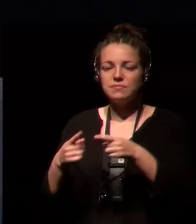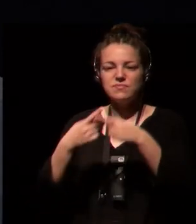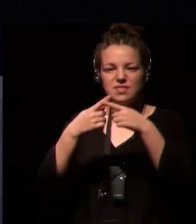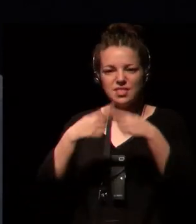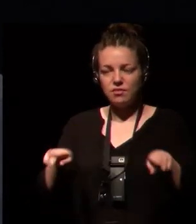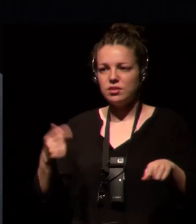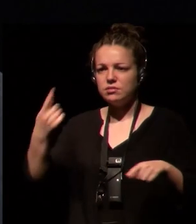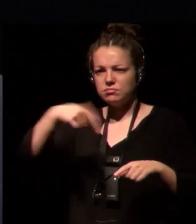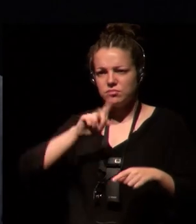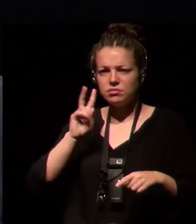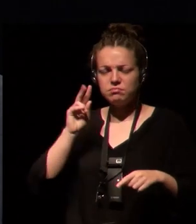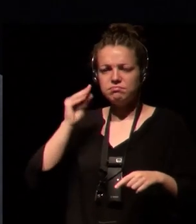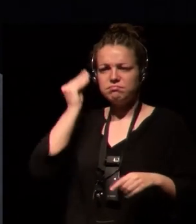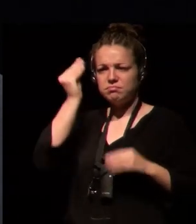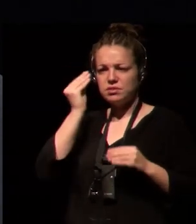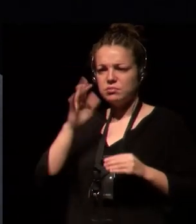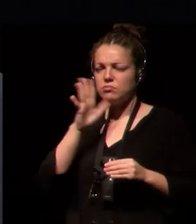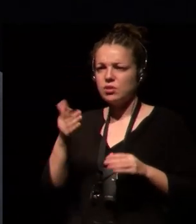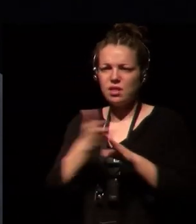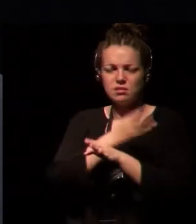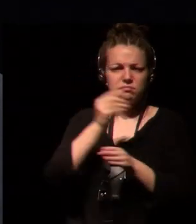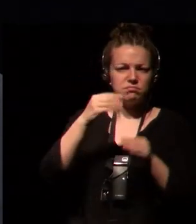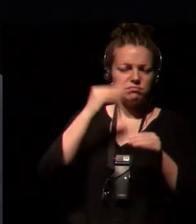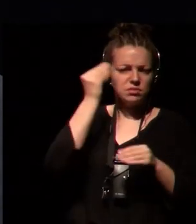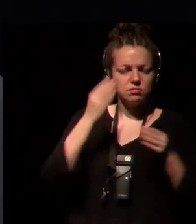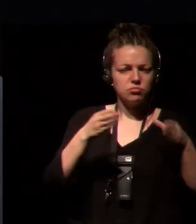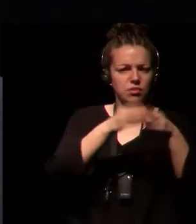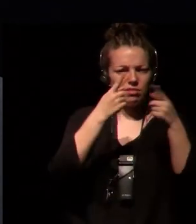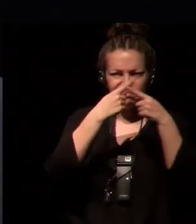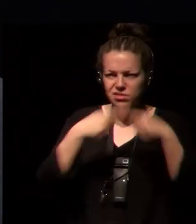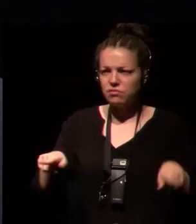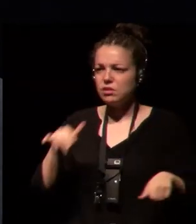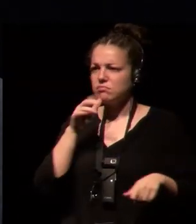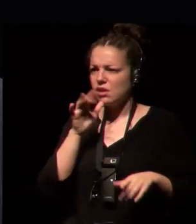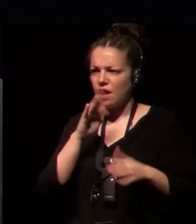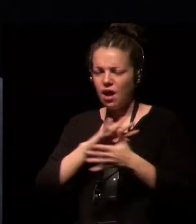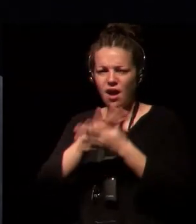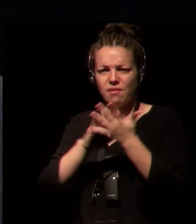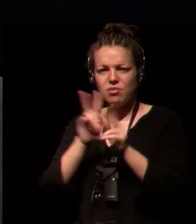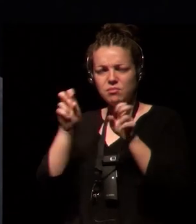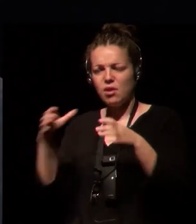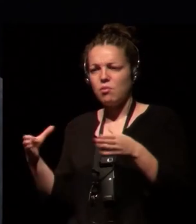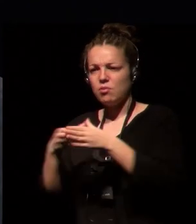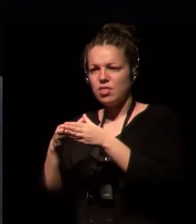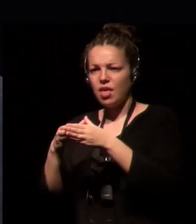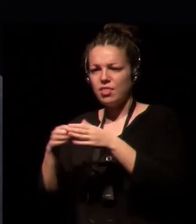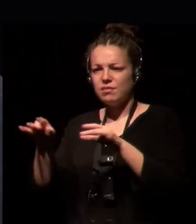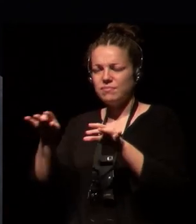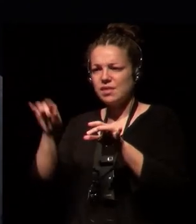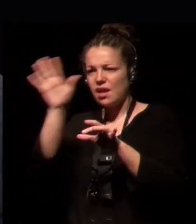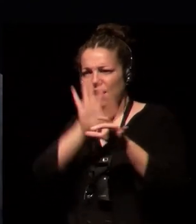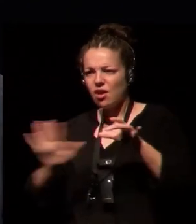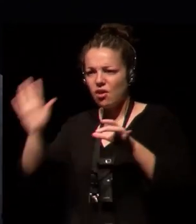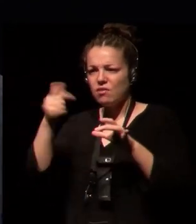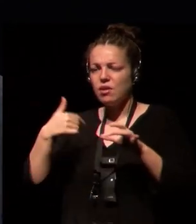ser. Y no estamos hablando necesariamente de una comunidad geográfica. El 97% de todo lo que compramos como consumidores